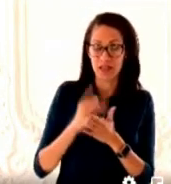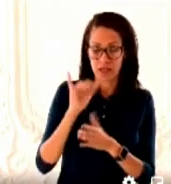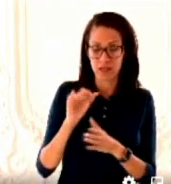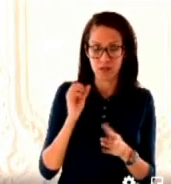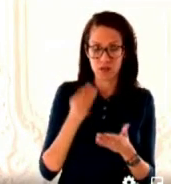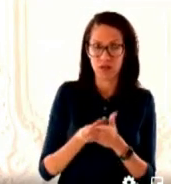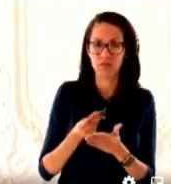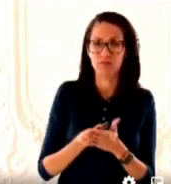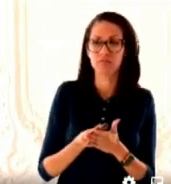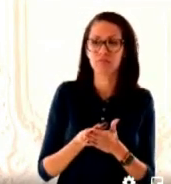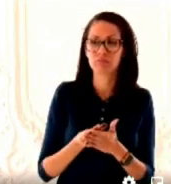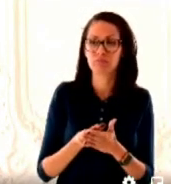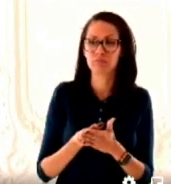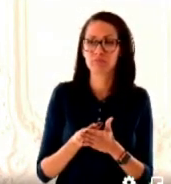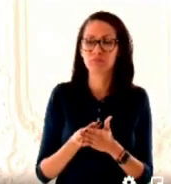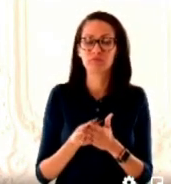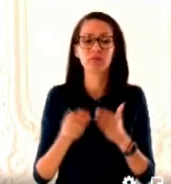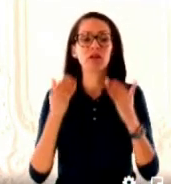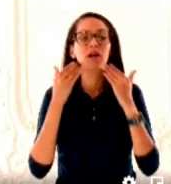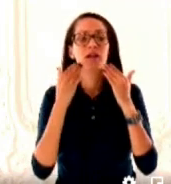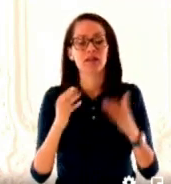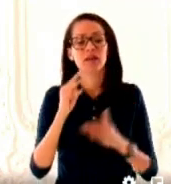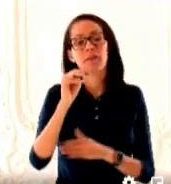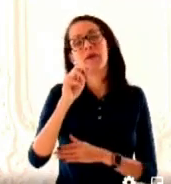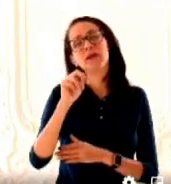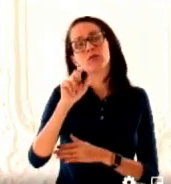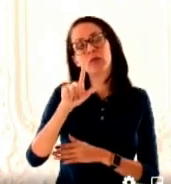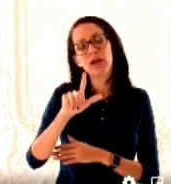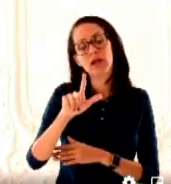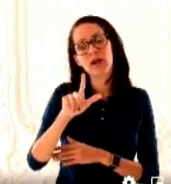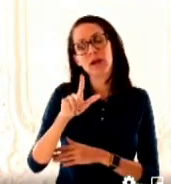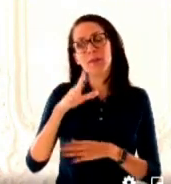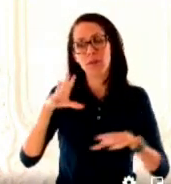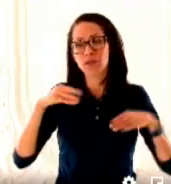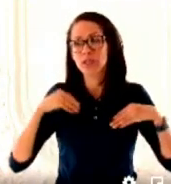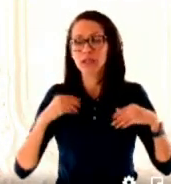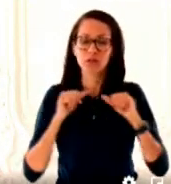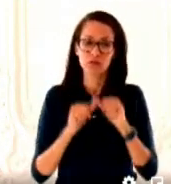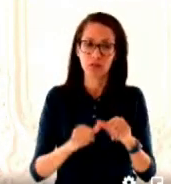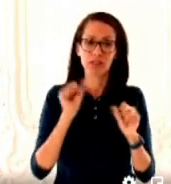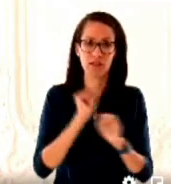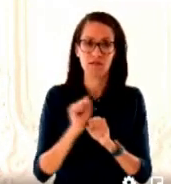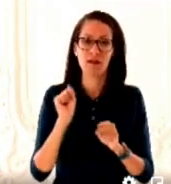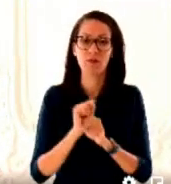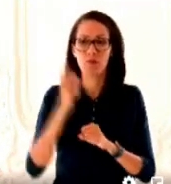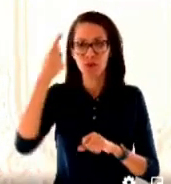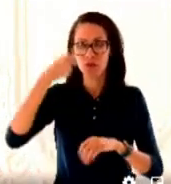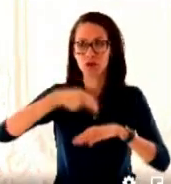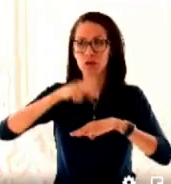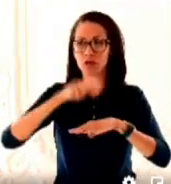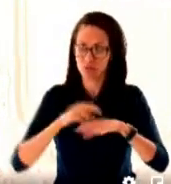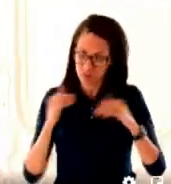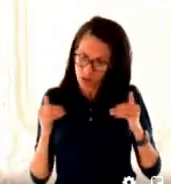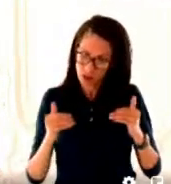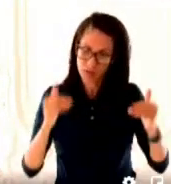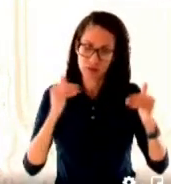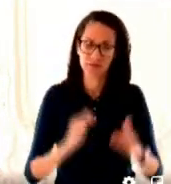incentivos. Gracias, Manuel, por aceptar seguir trabajando por Puerto Rico. Adelante.